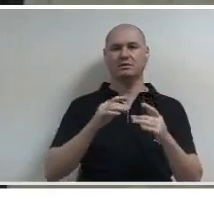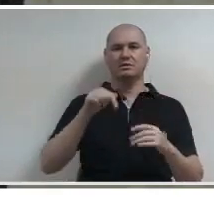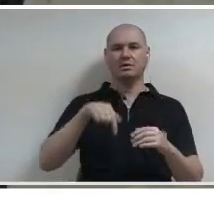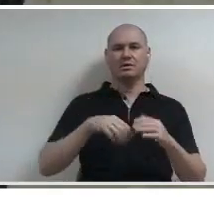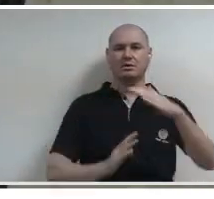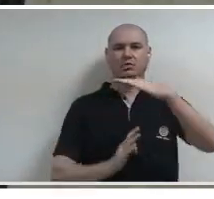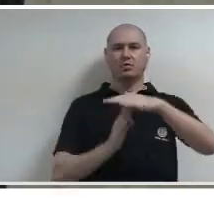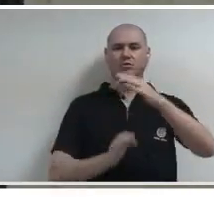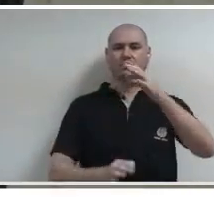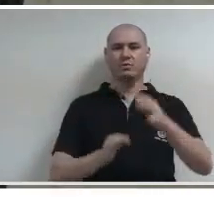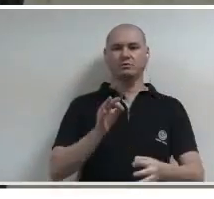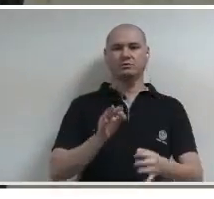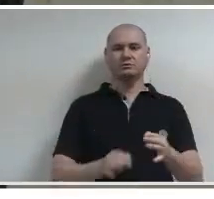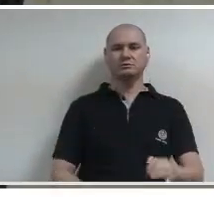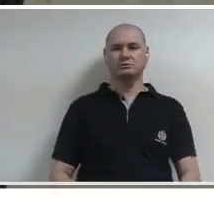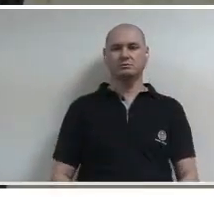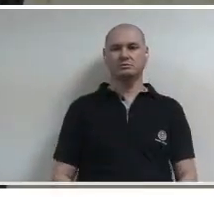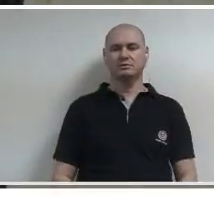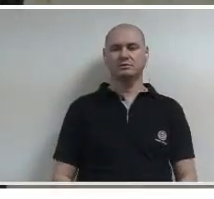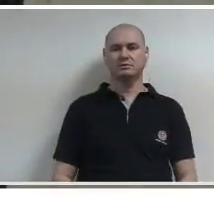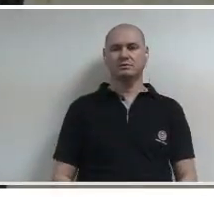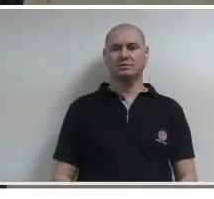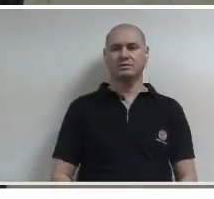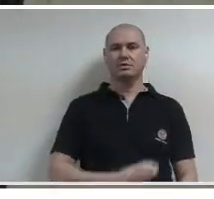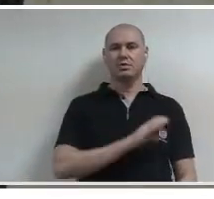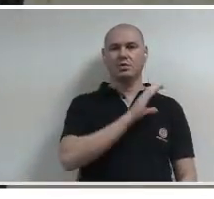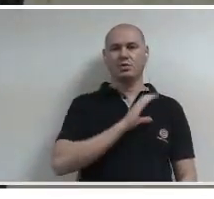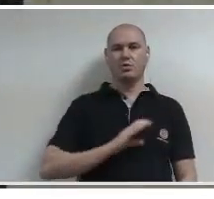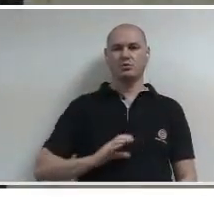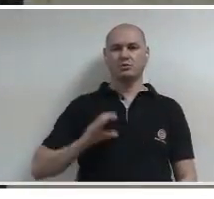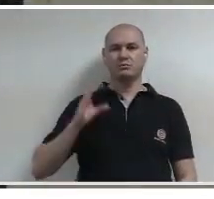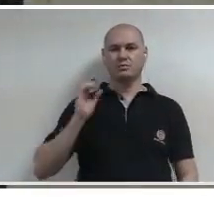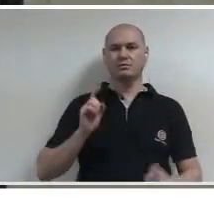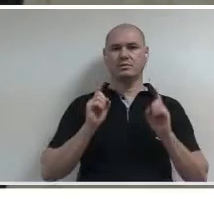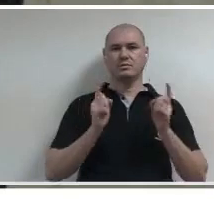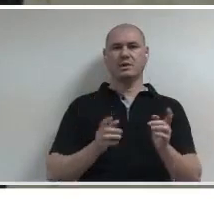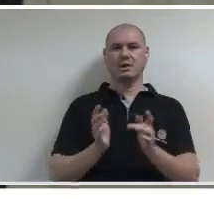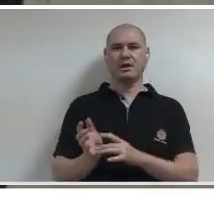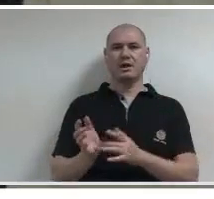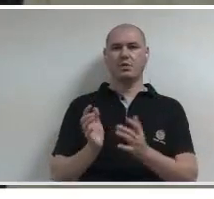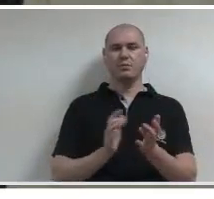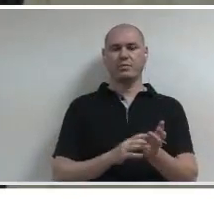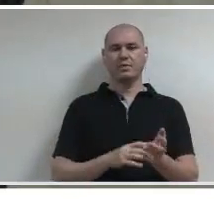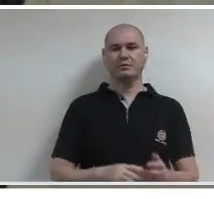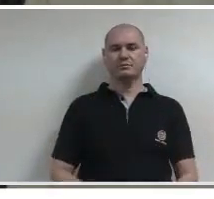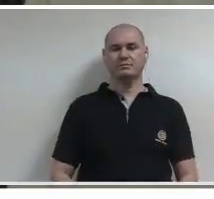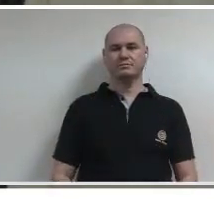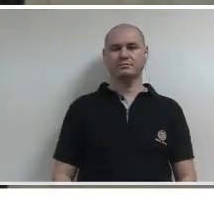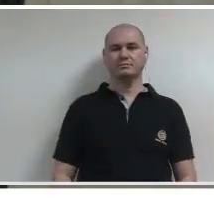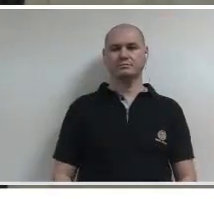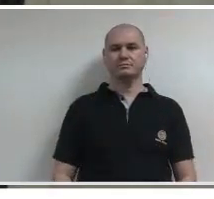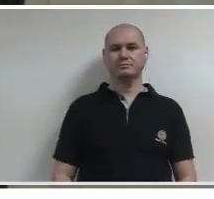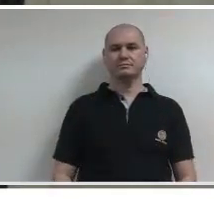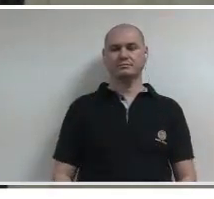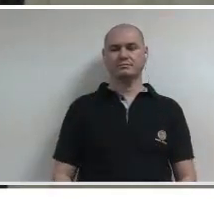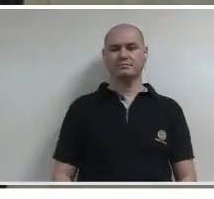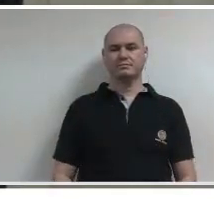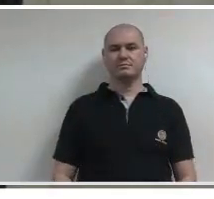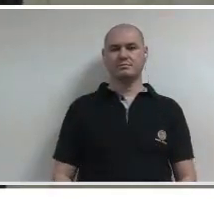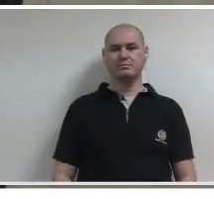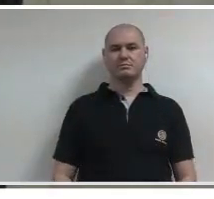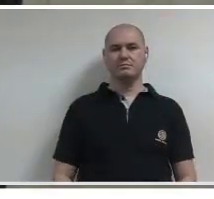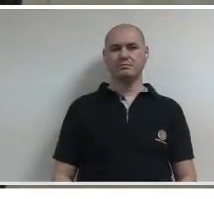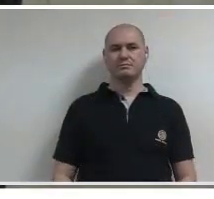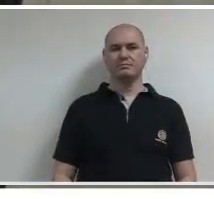PEA. Ometa Inda 2 Telecentro, Corte Suprema de Justicia, Concepción, KAQPPP, marco